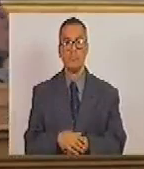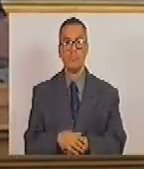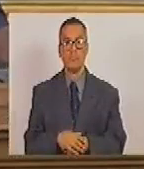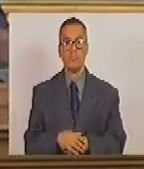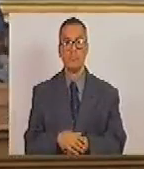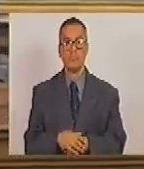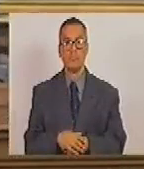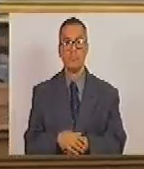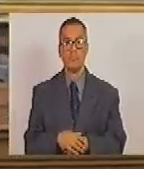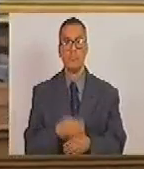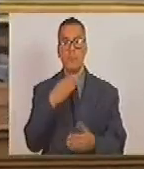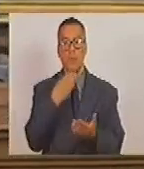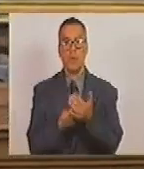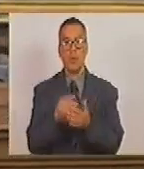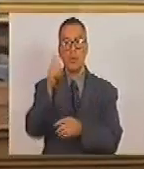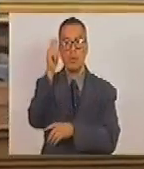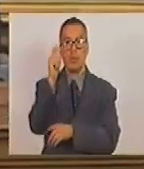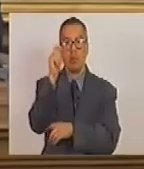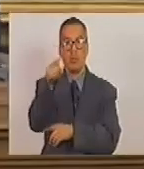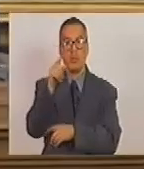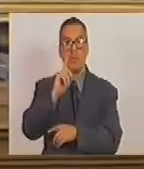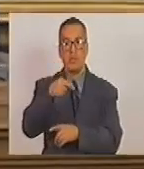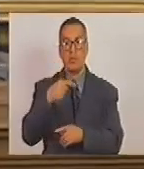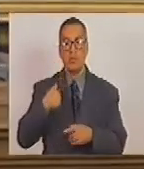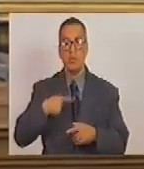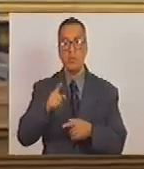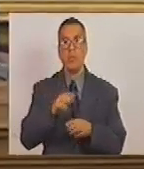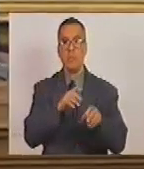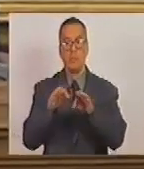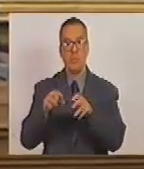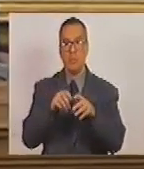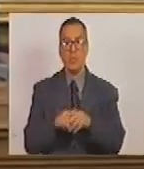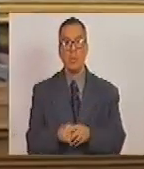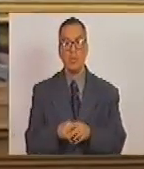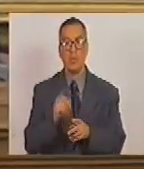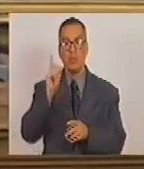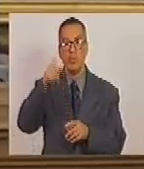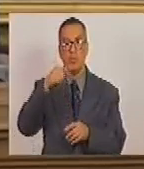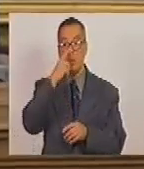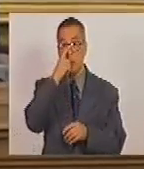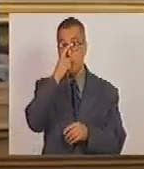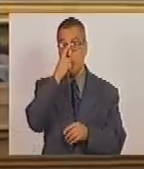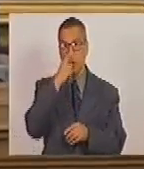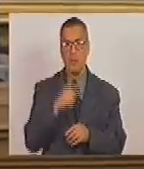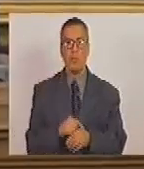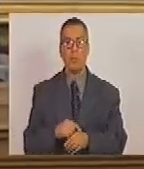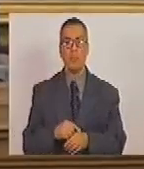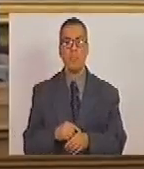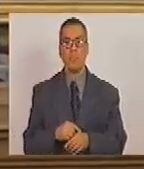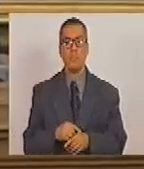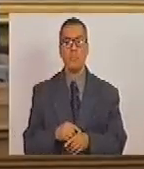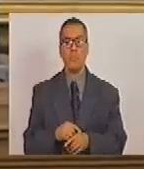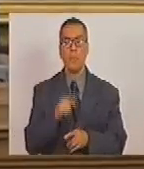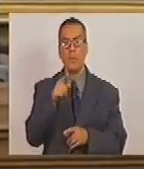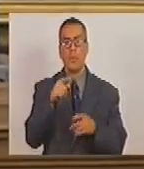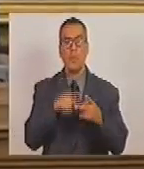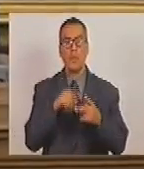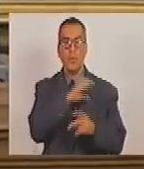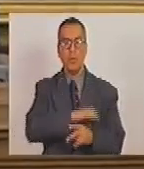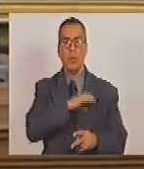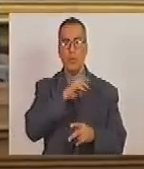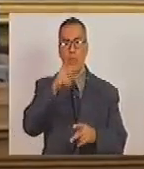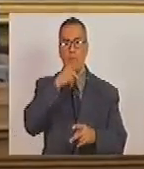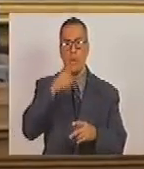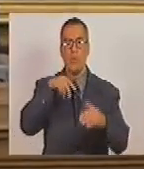Gracias, diputado. Sírvase también, secretaria, por intermedio de la Comisión de